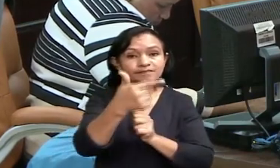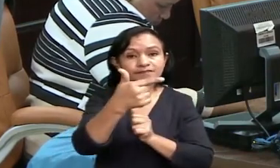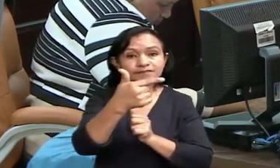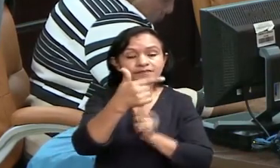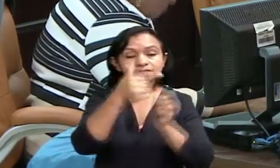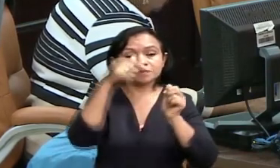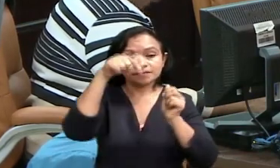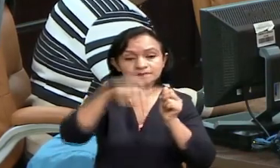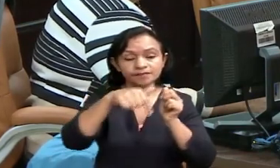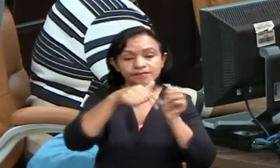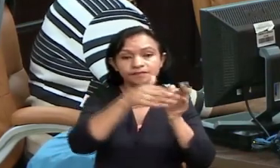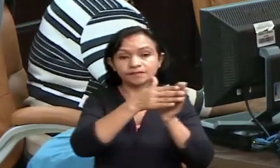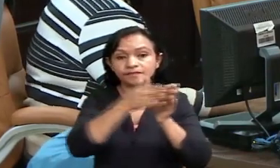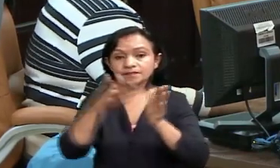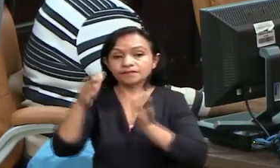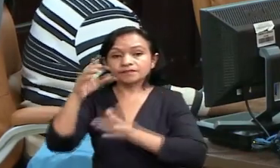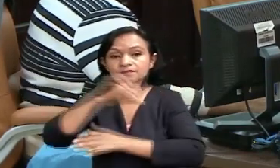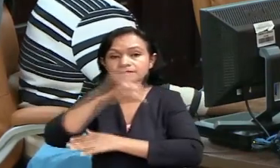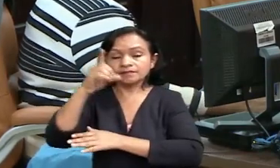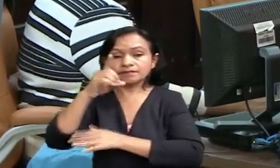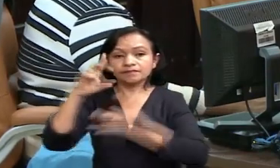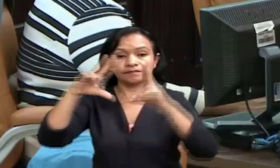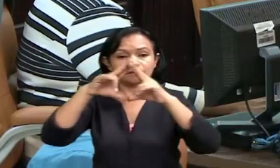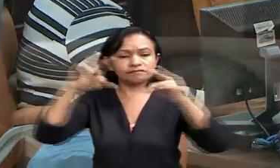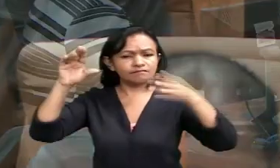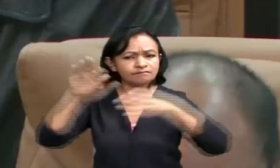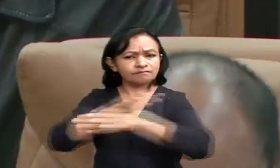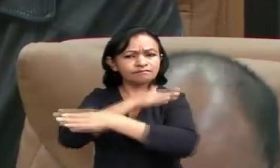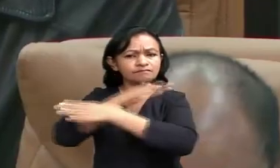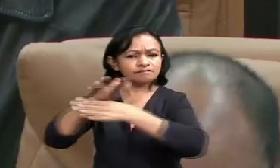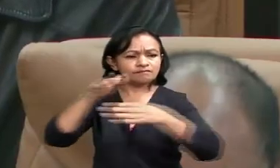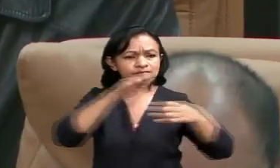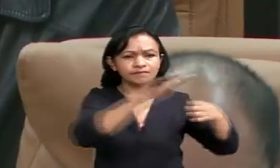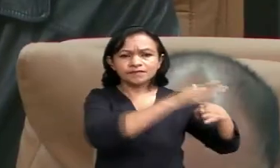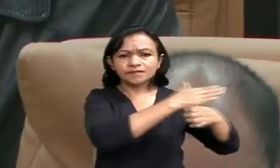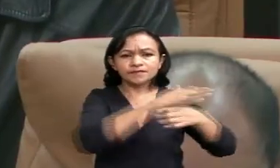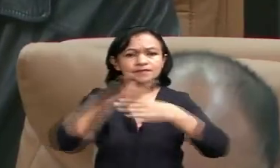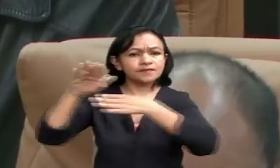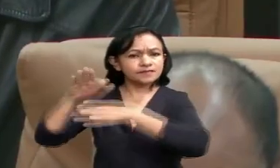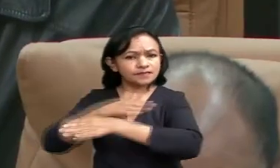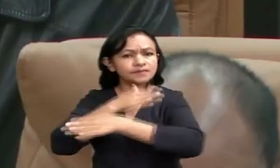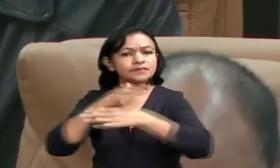la fecha es una Nicaragua distinta.